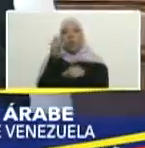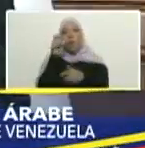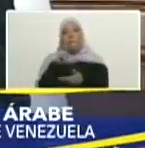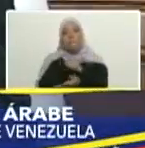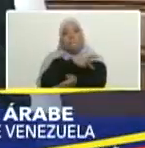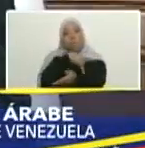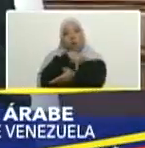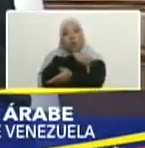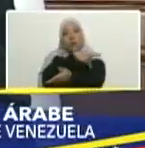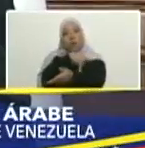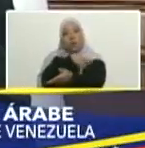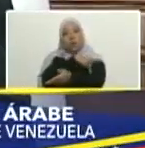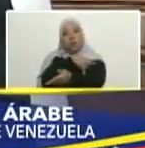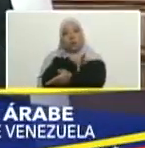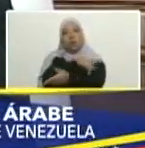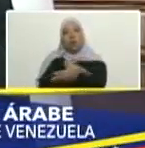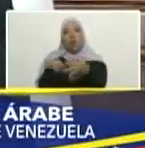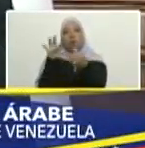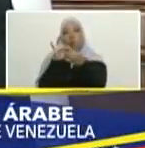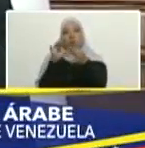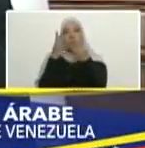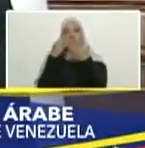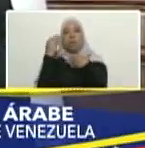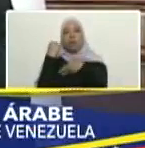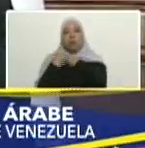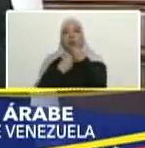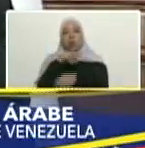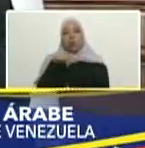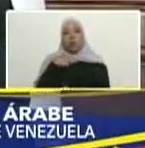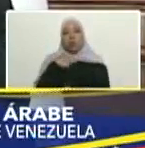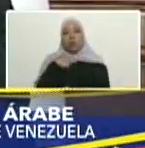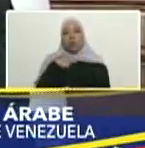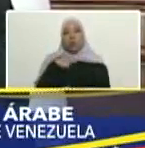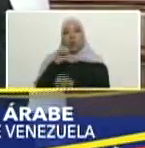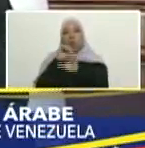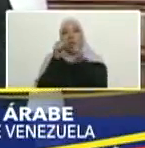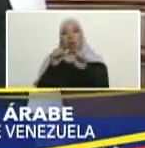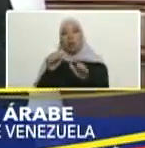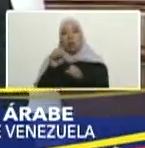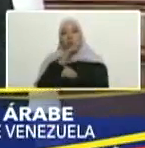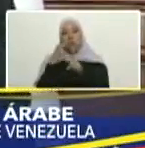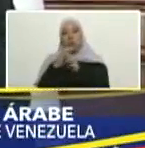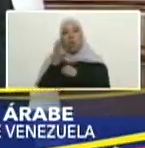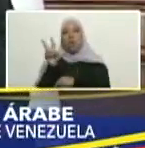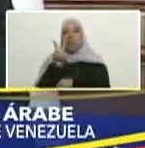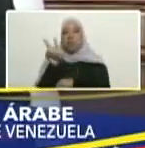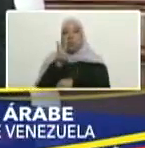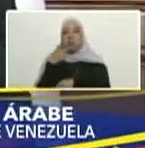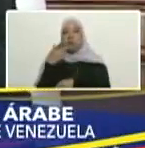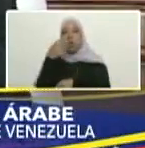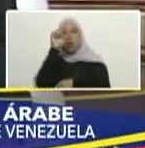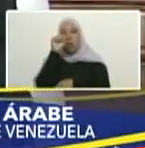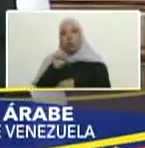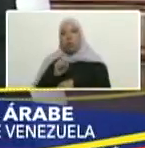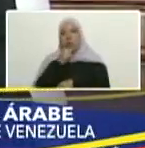poesía, para unir todas las expresiones de las artes y la cultura venezolana,